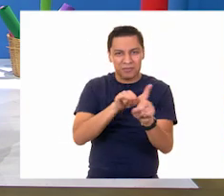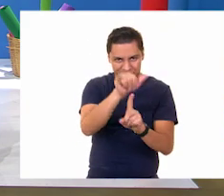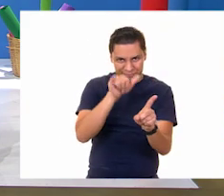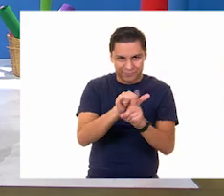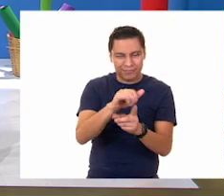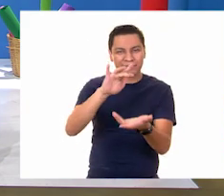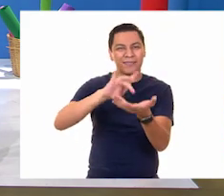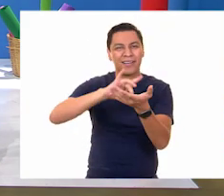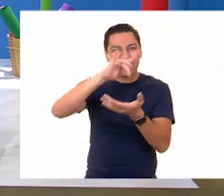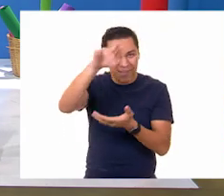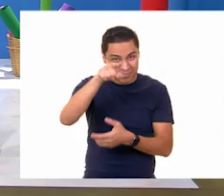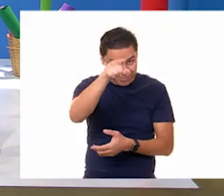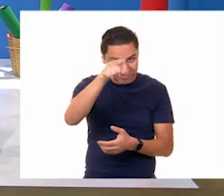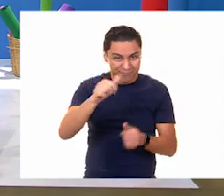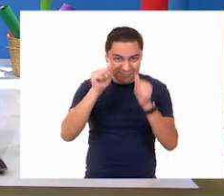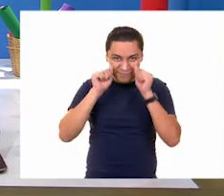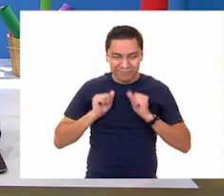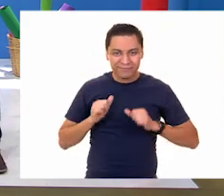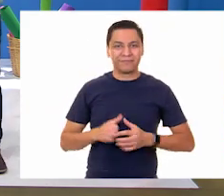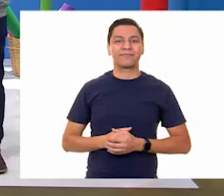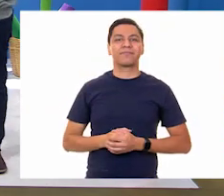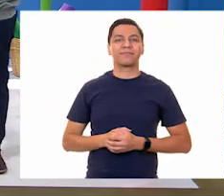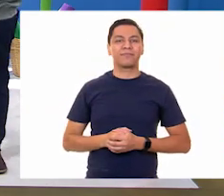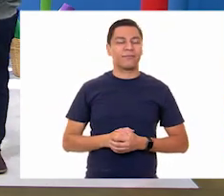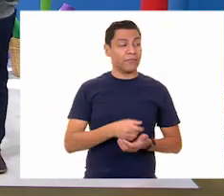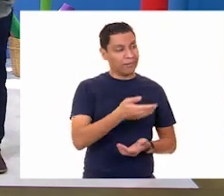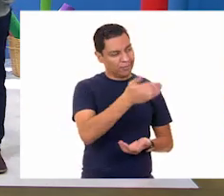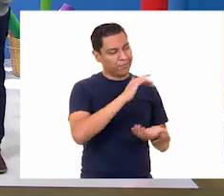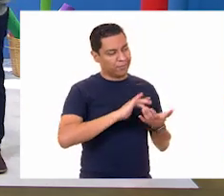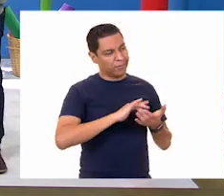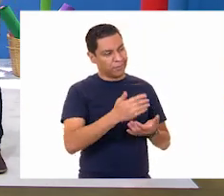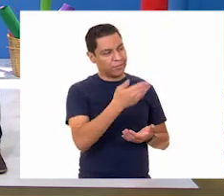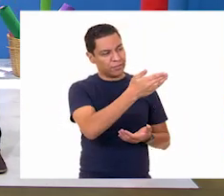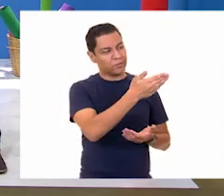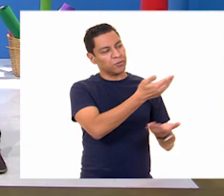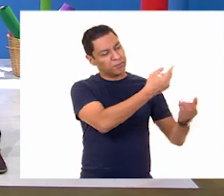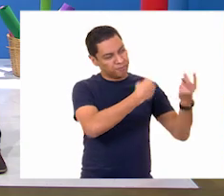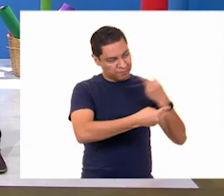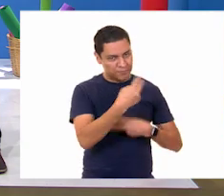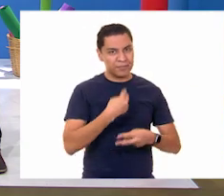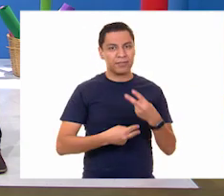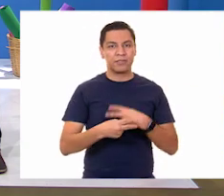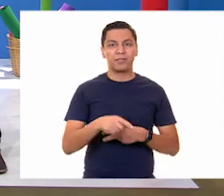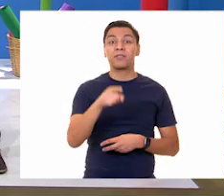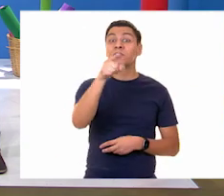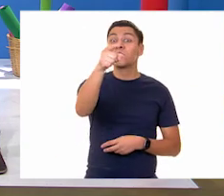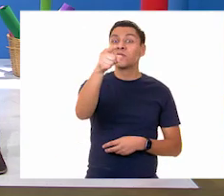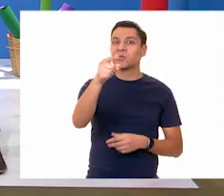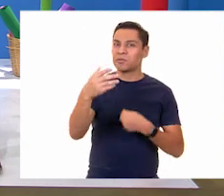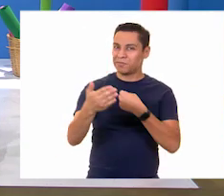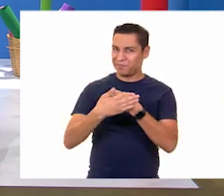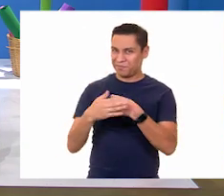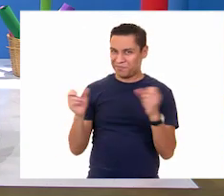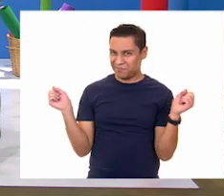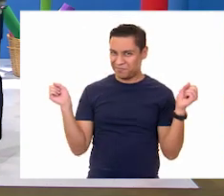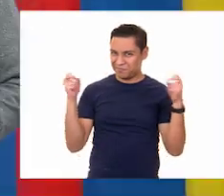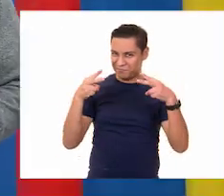niños y niñas. No, pues, profesor, muchísimas gracias a usted. Como siempre, un gusto. Niñas y niños, nos vemos en la siguiente